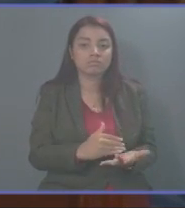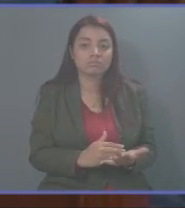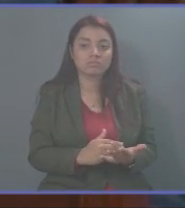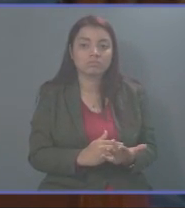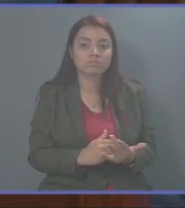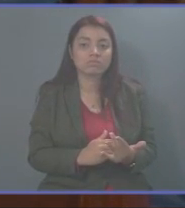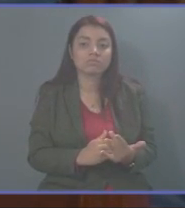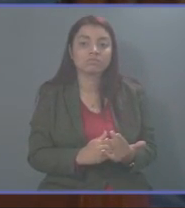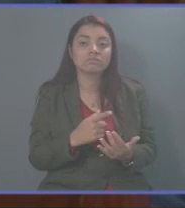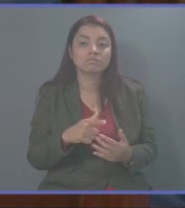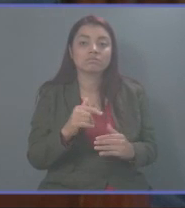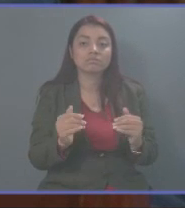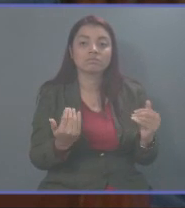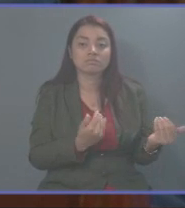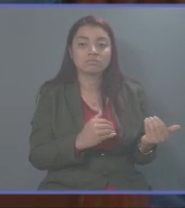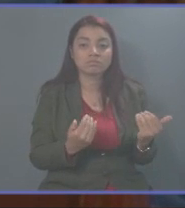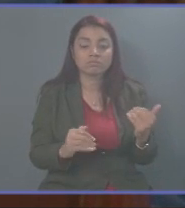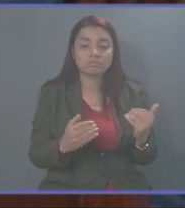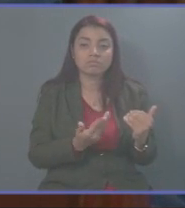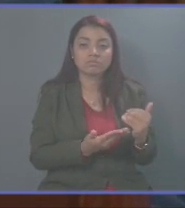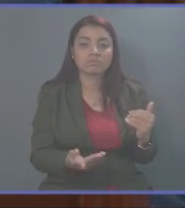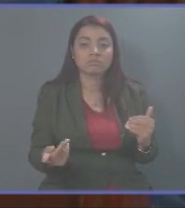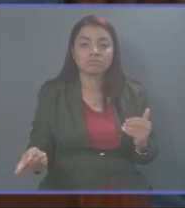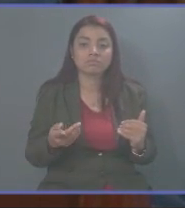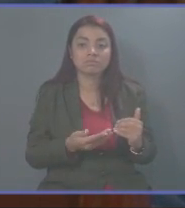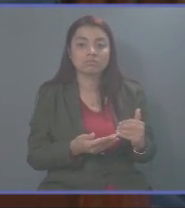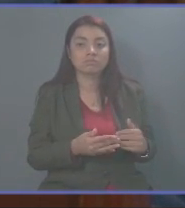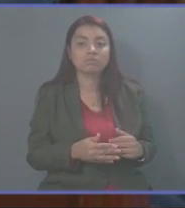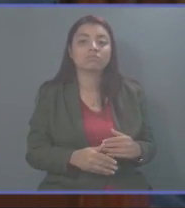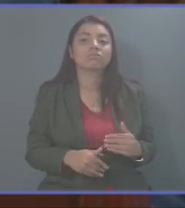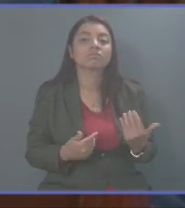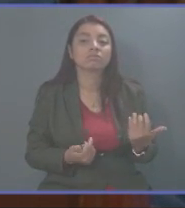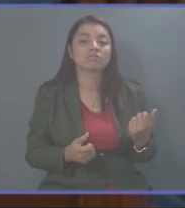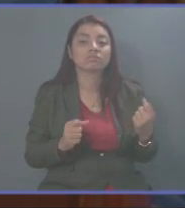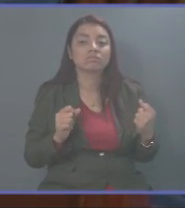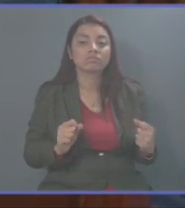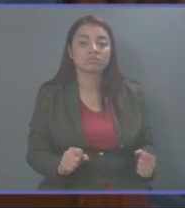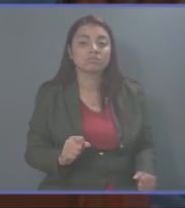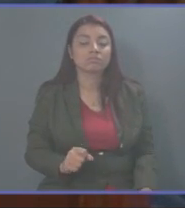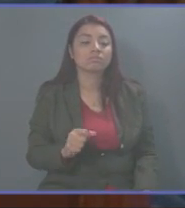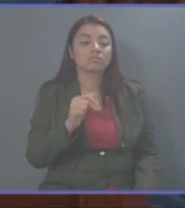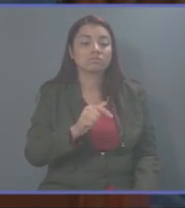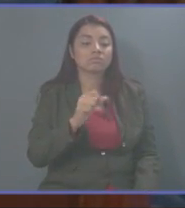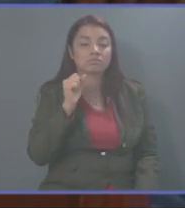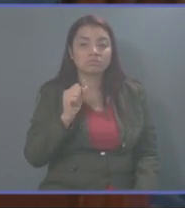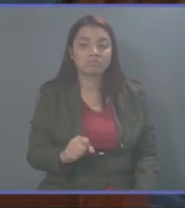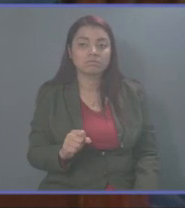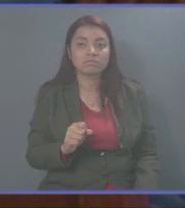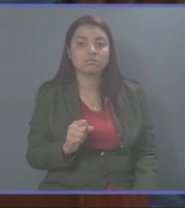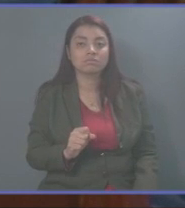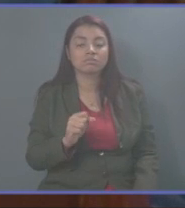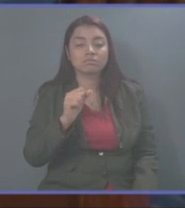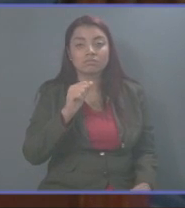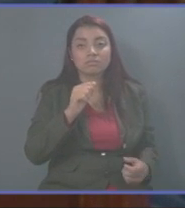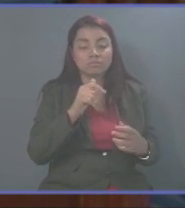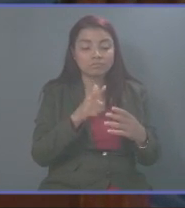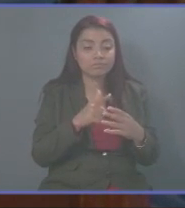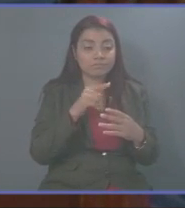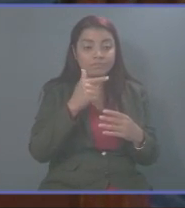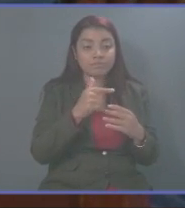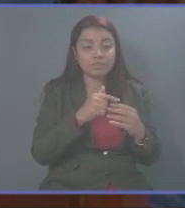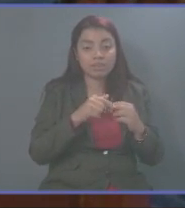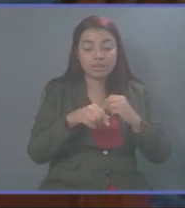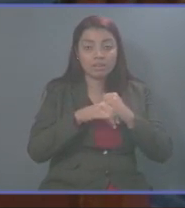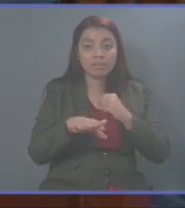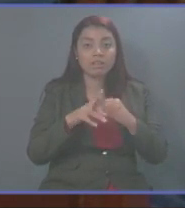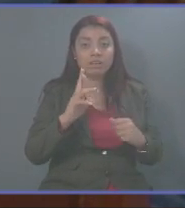residuos generados por su actividad producida o de consumo, estableciéndose como generadores de RM, generadores